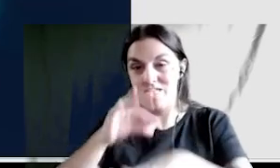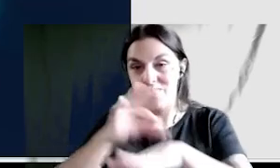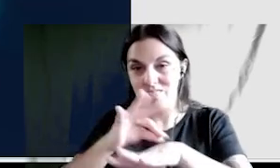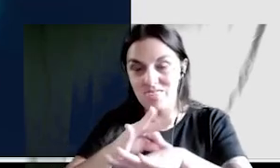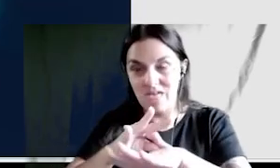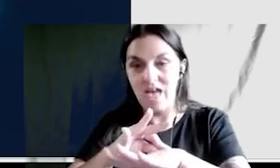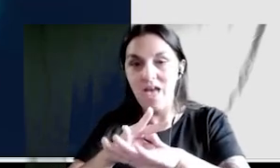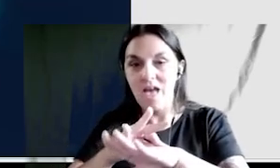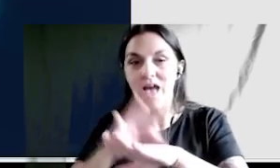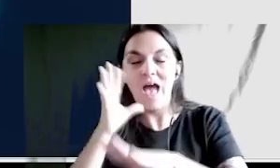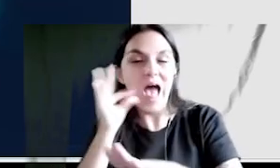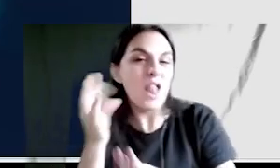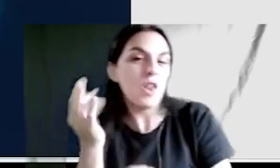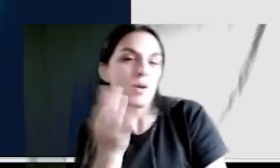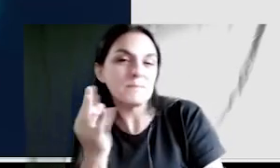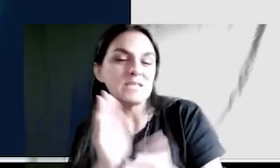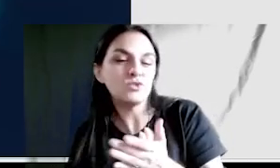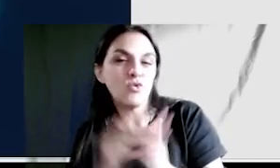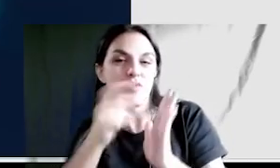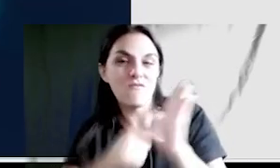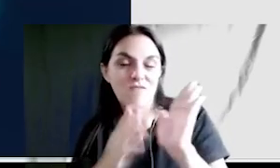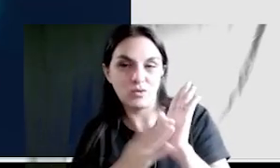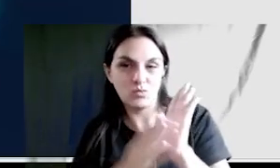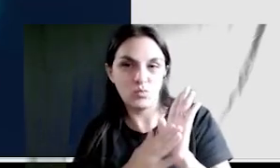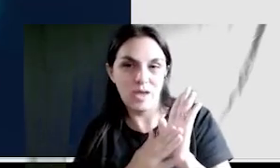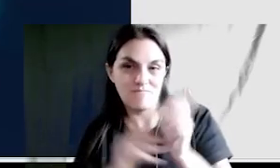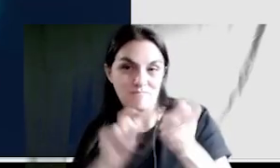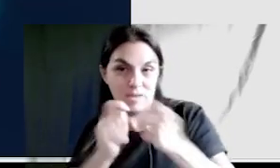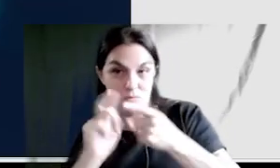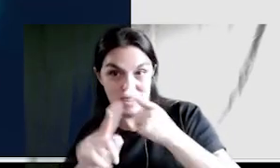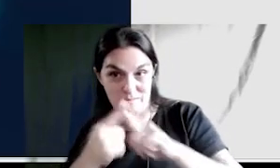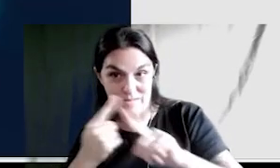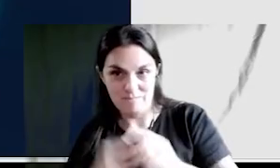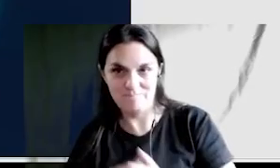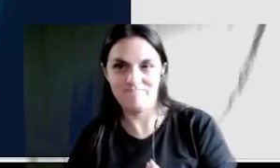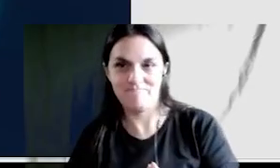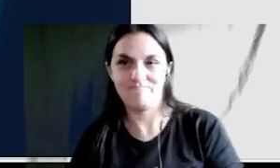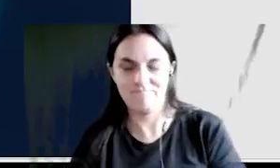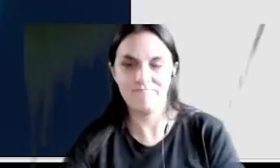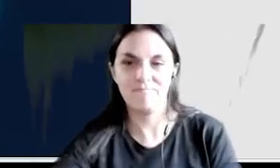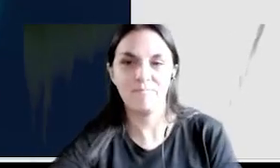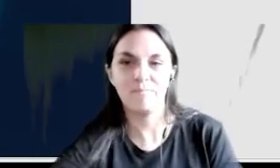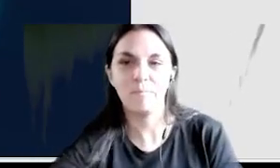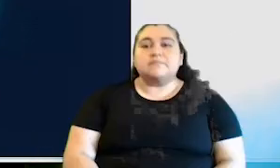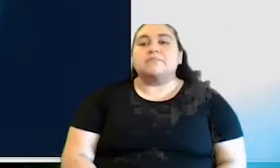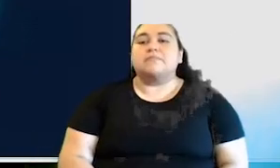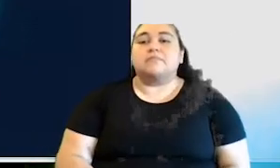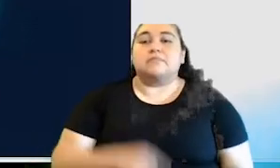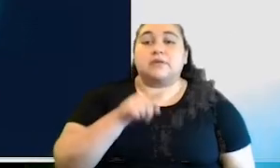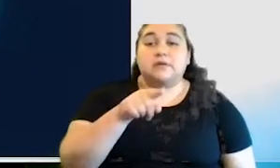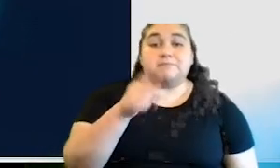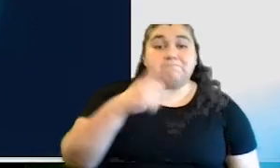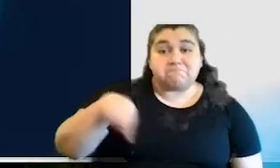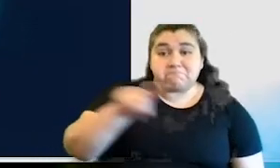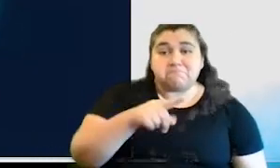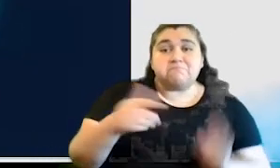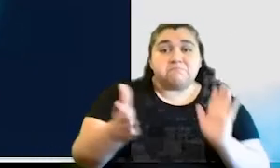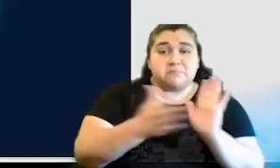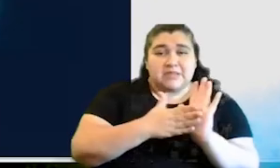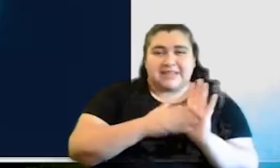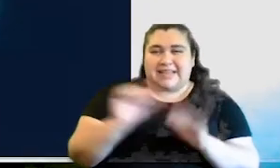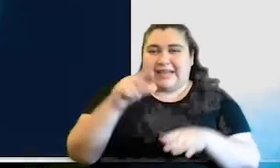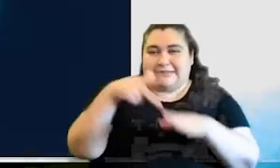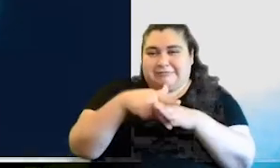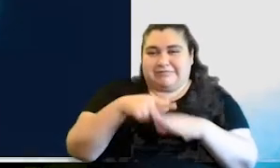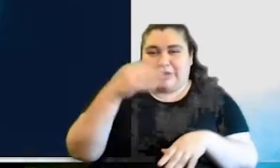una excepción en materia de facturación. ¿Qué significa esto? Que ellos pueden emitir comprobantes. Aguárdenme un segundito